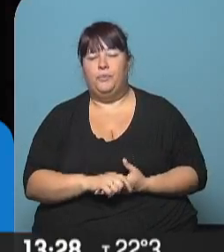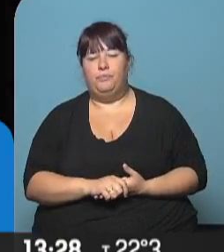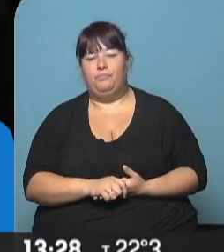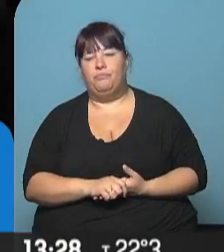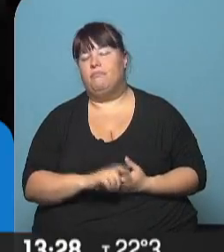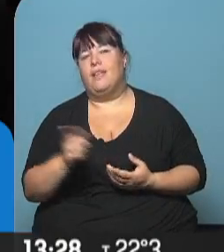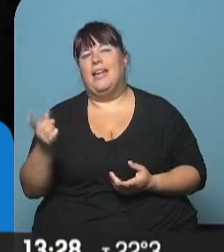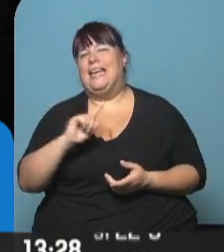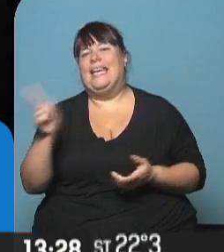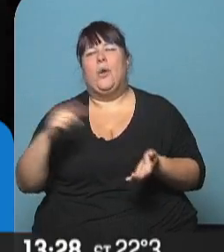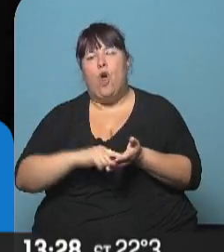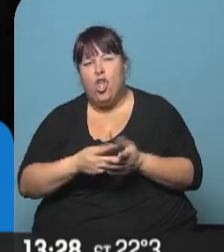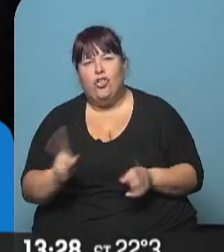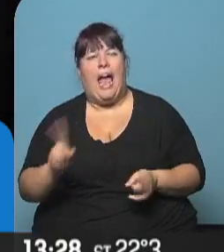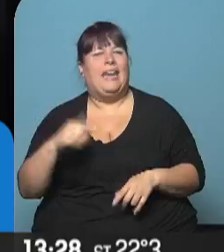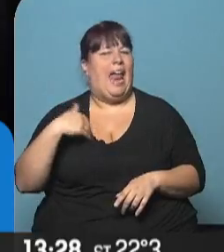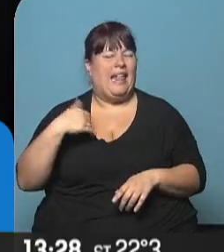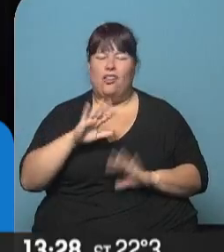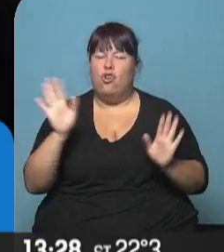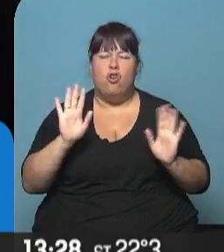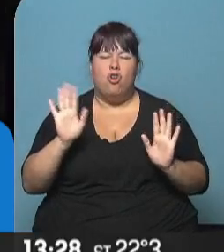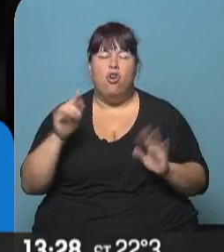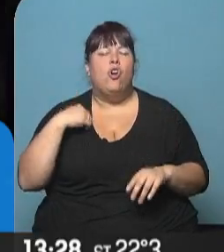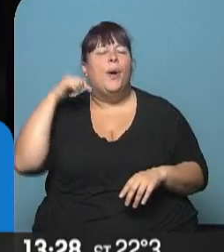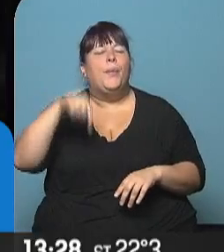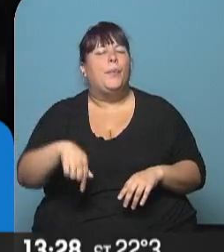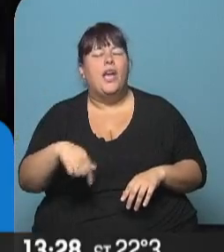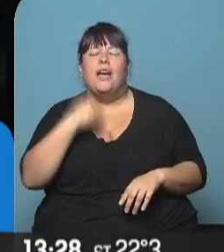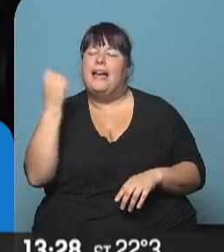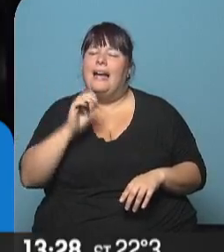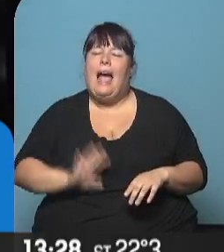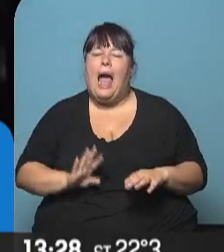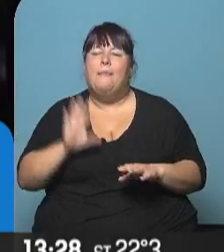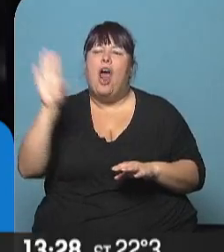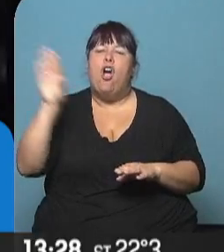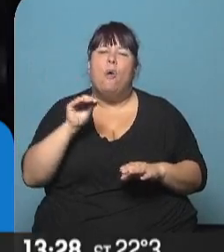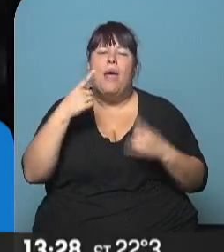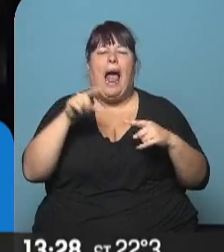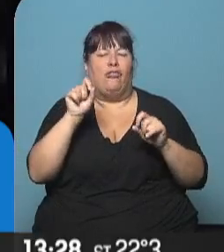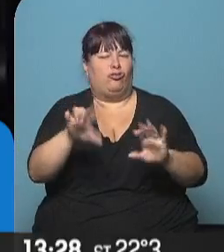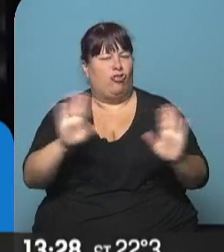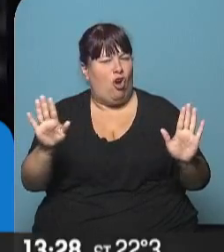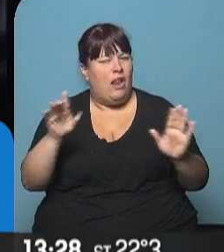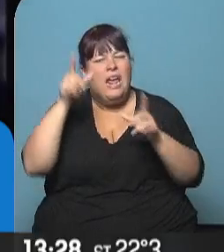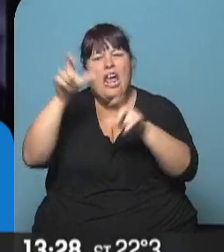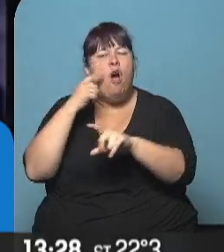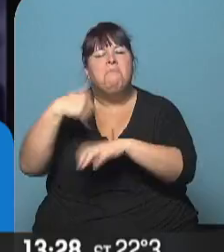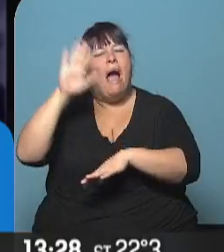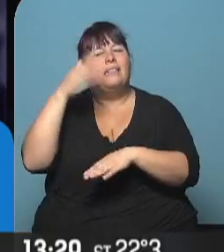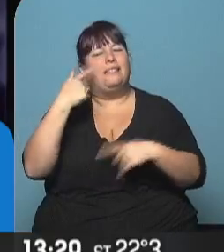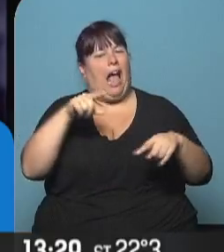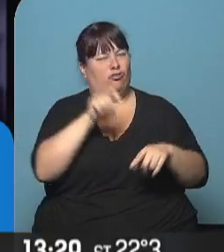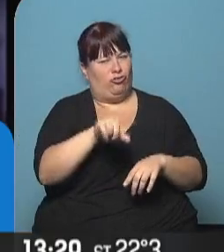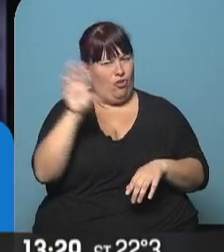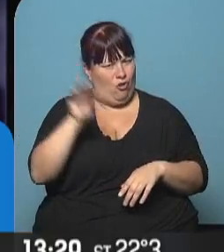ni a Buenos Aires, ni a Argentina, no. Vengo con muchas ganas de revivir, sobre todo canciones, más que al cantante. Aferrada